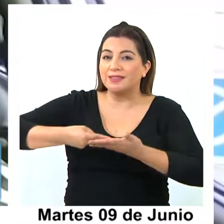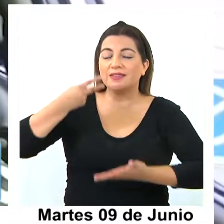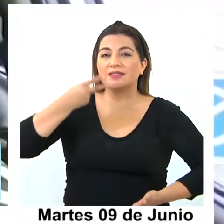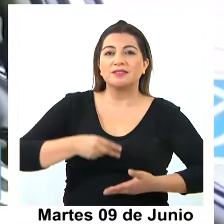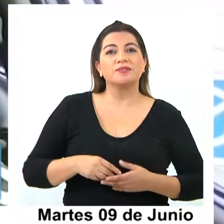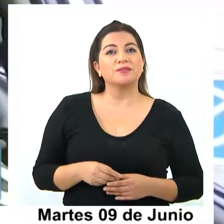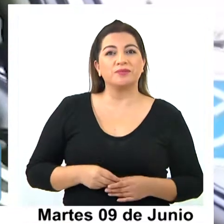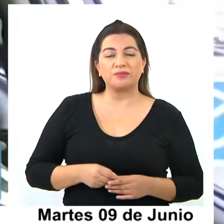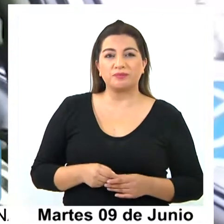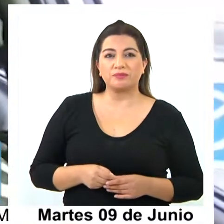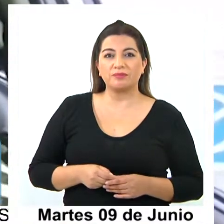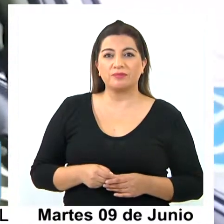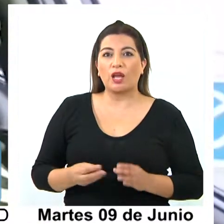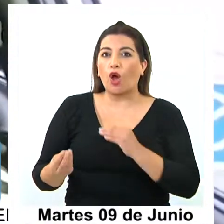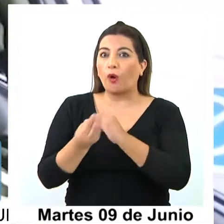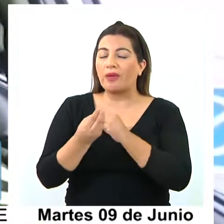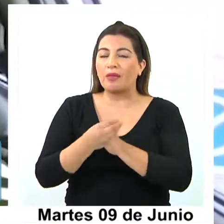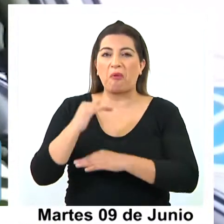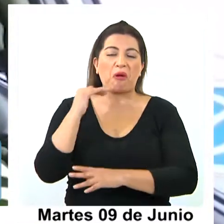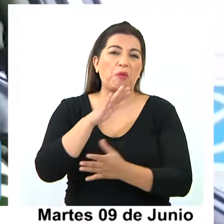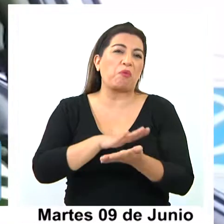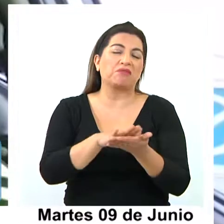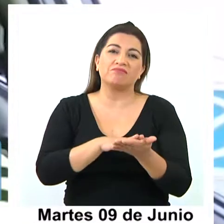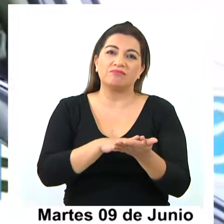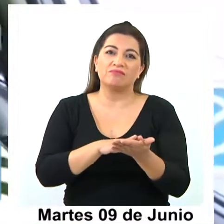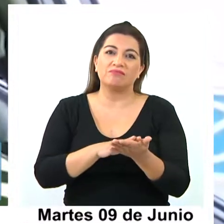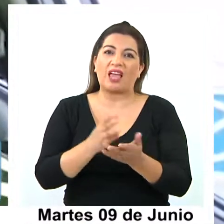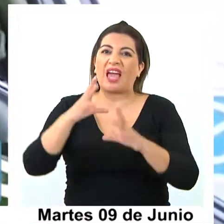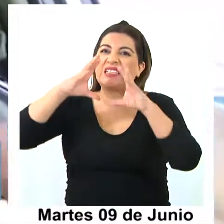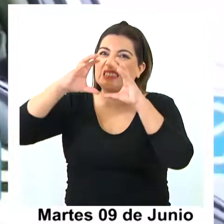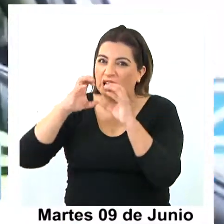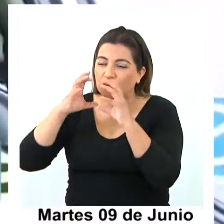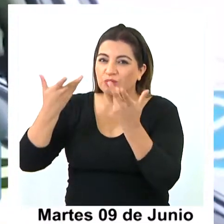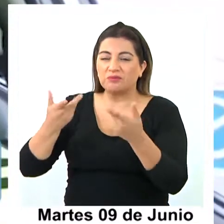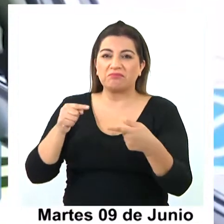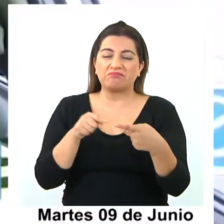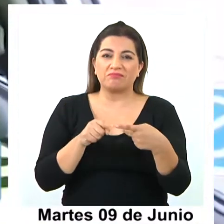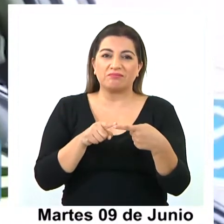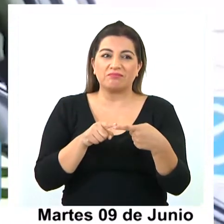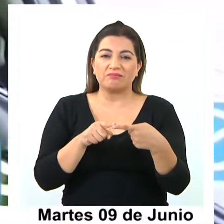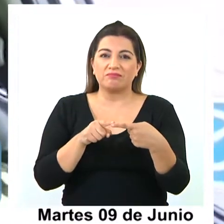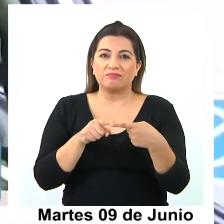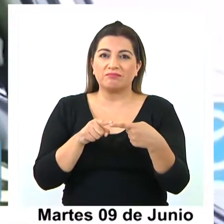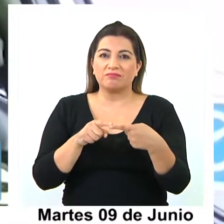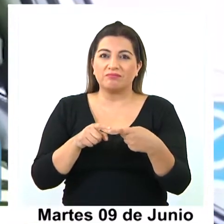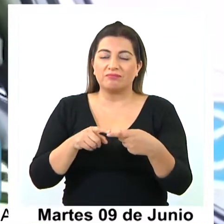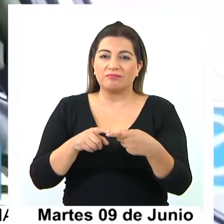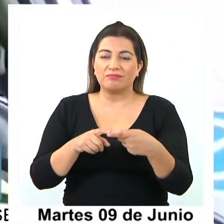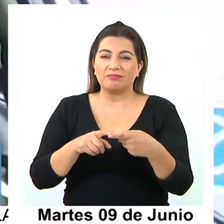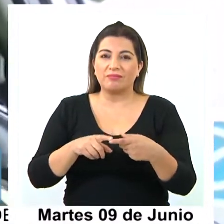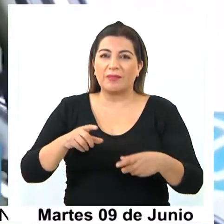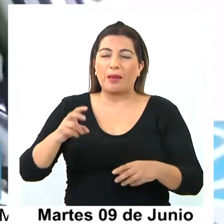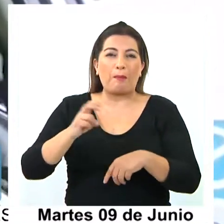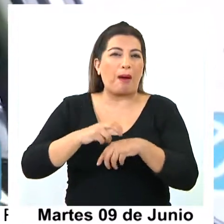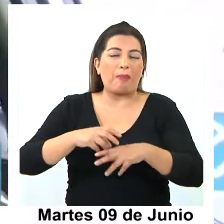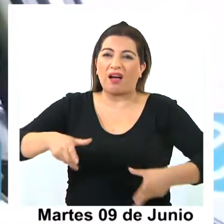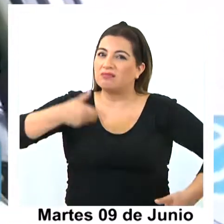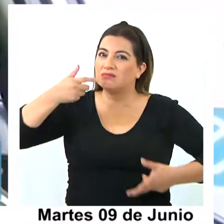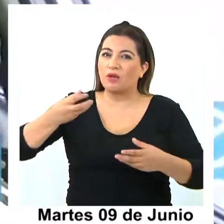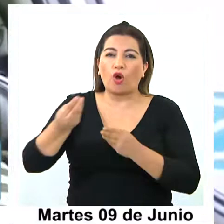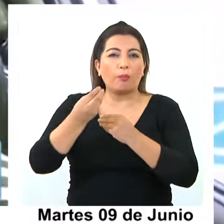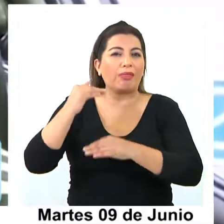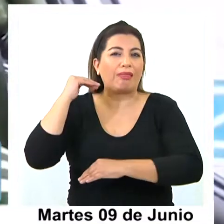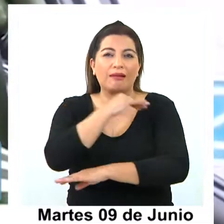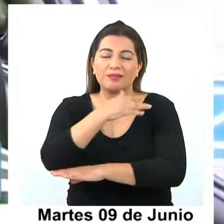la comida rápida, hablemos de, no sé, los sándwiches, las pichangas, comida rápida.